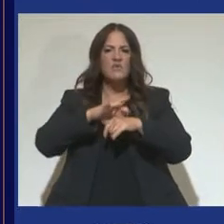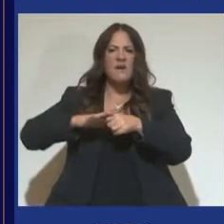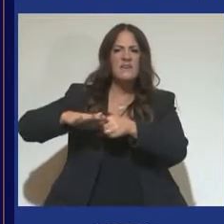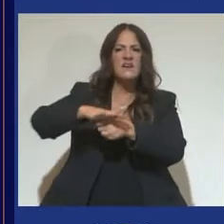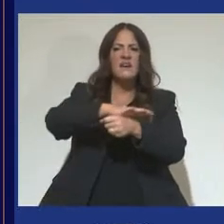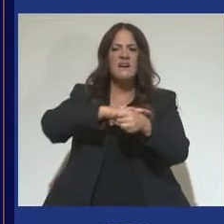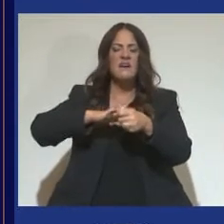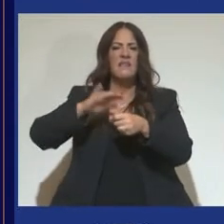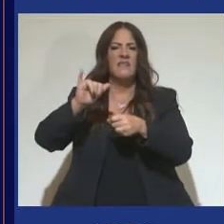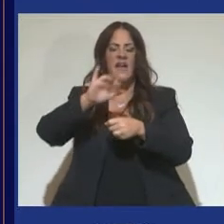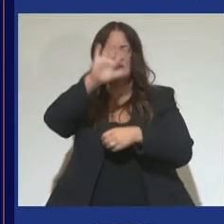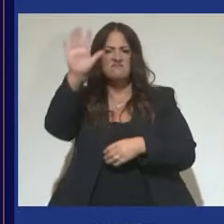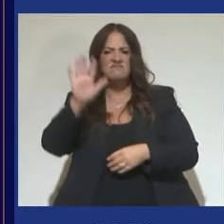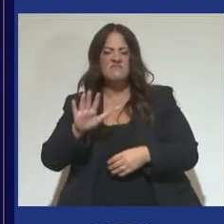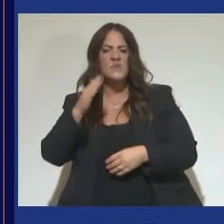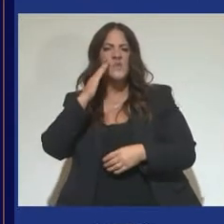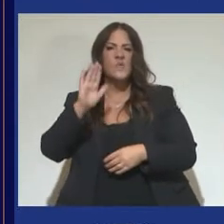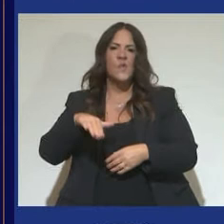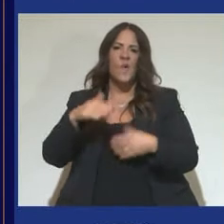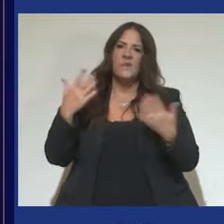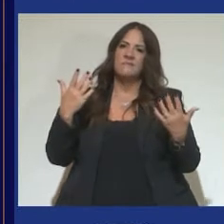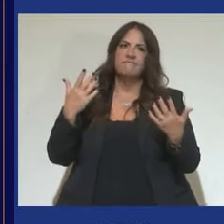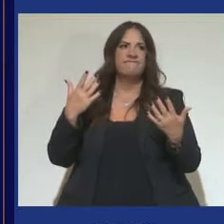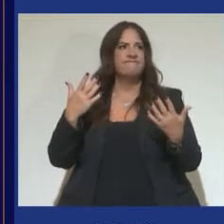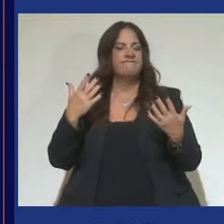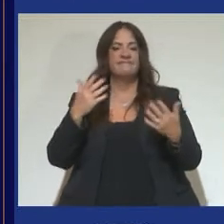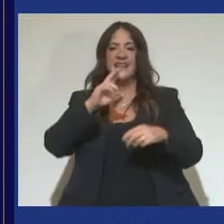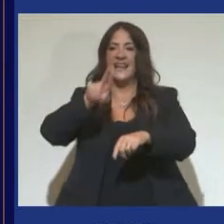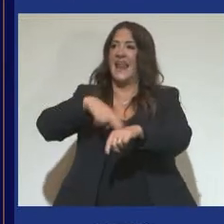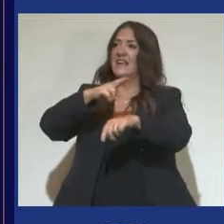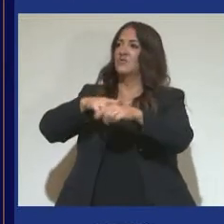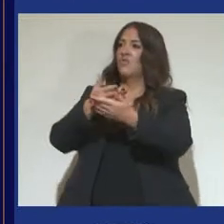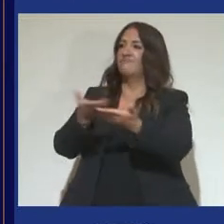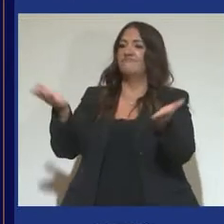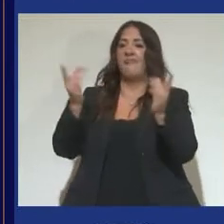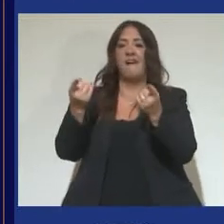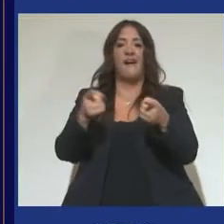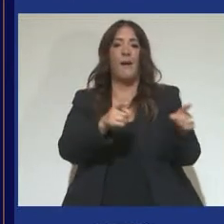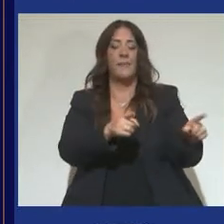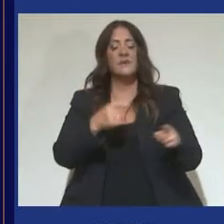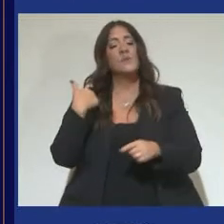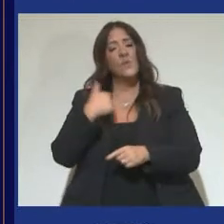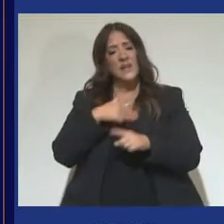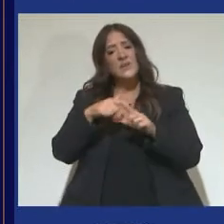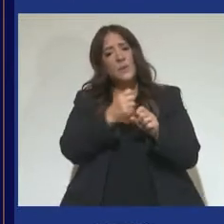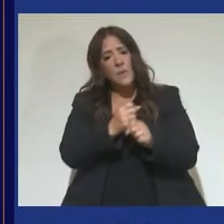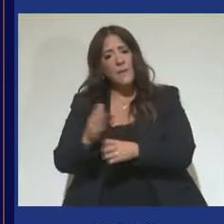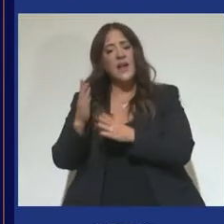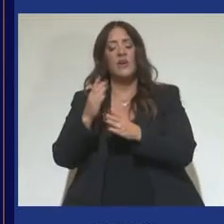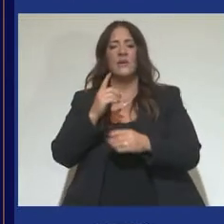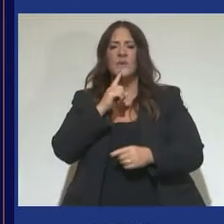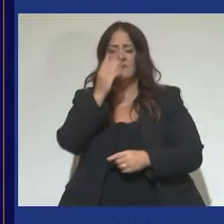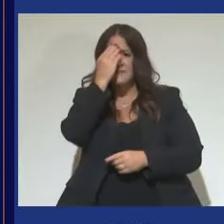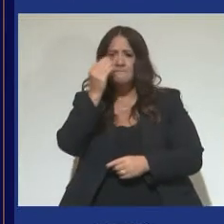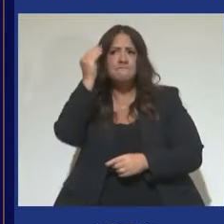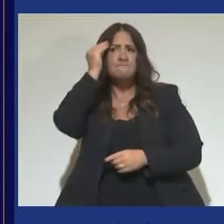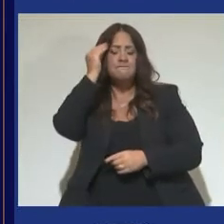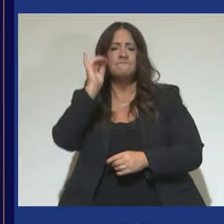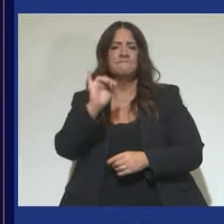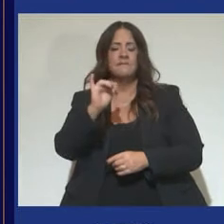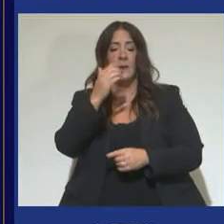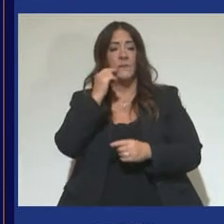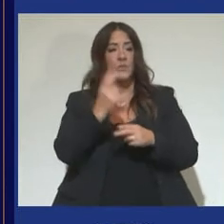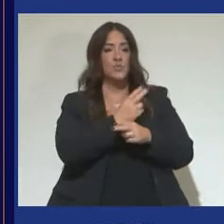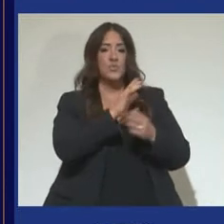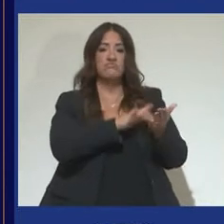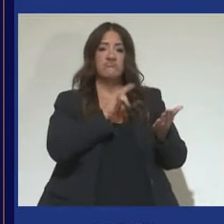geográficamente la madre naturaleza nos lo recuerda a cada rato y tenemos que estar preparados y estar conscientes